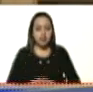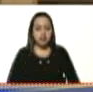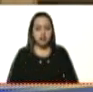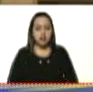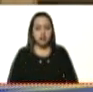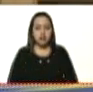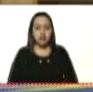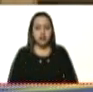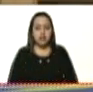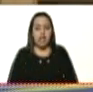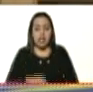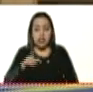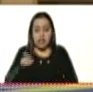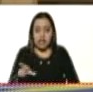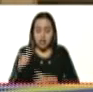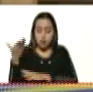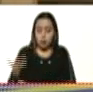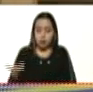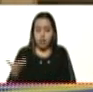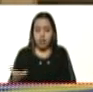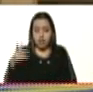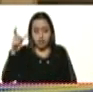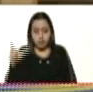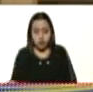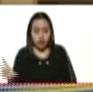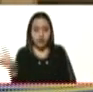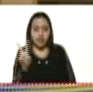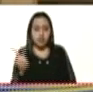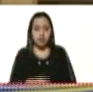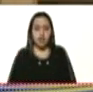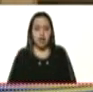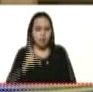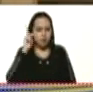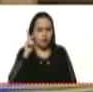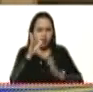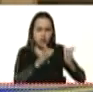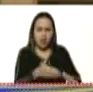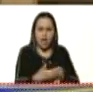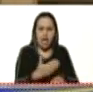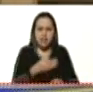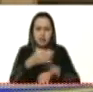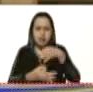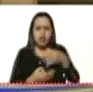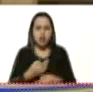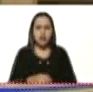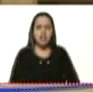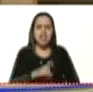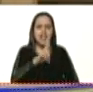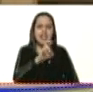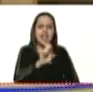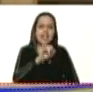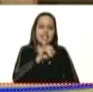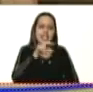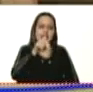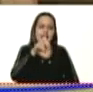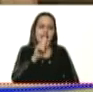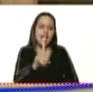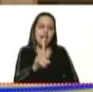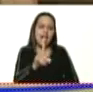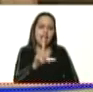de este insigne venezolano, Juan Germán Roscio Nieves, el profesor Reinaldo Bolívar. Lo felicito, extraordinario.